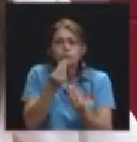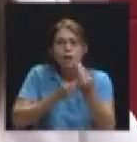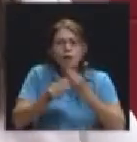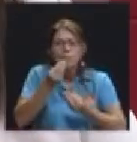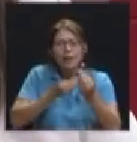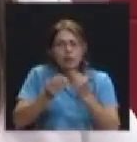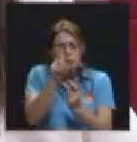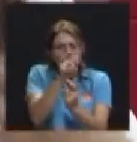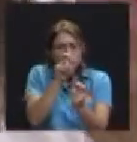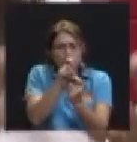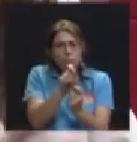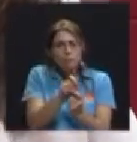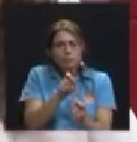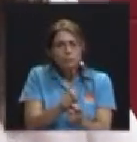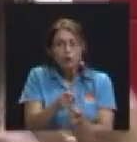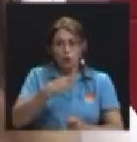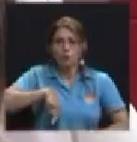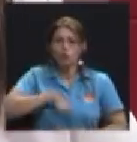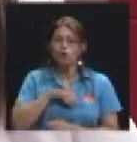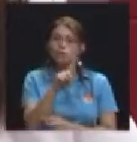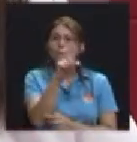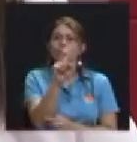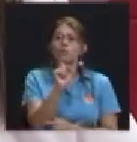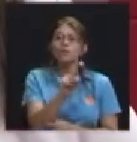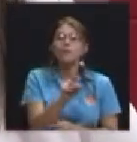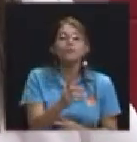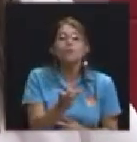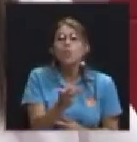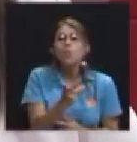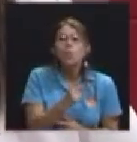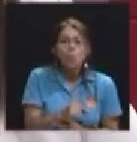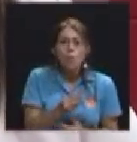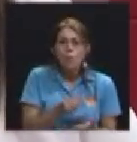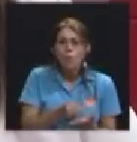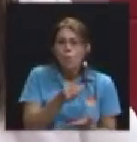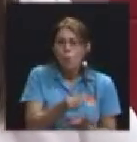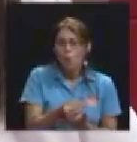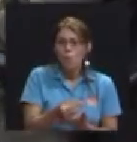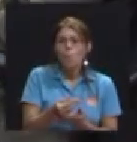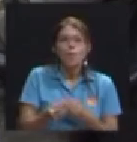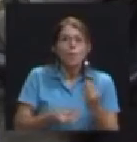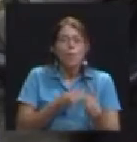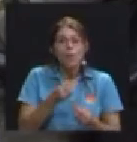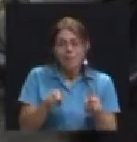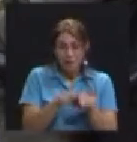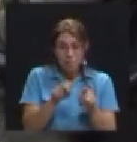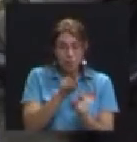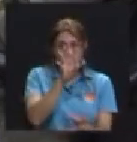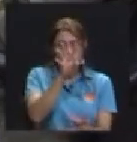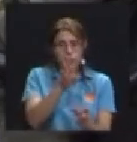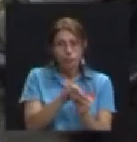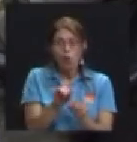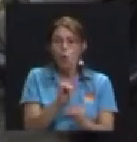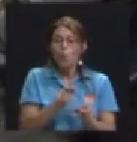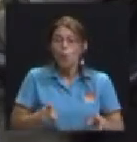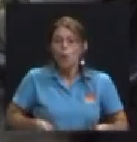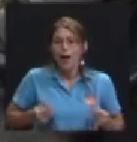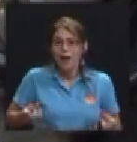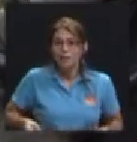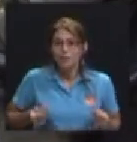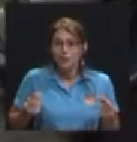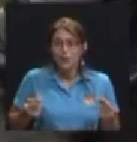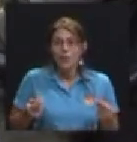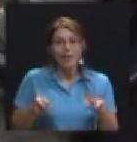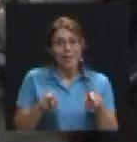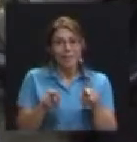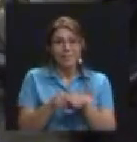alimentos preguntamos tanto cantidades como gasto. Y entonces esa es una información que también le permite al